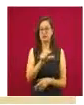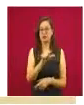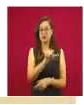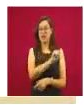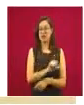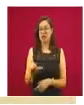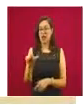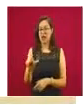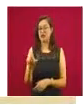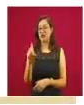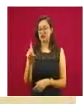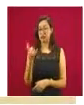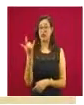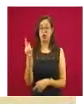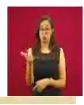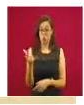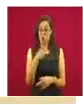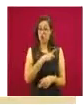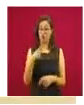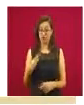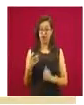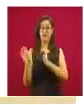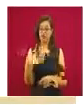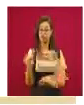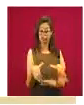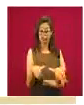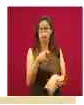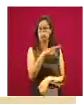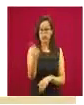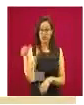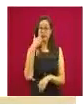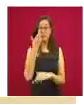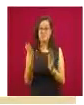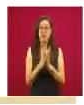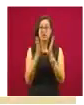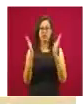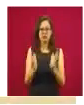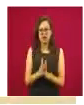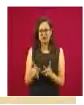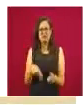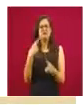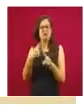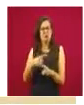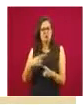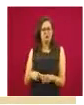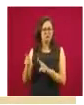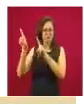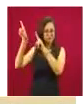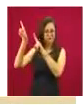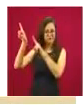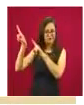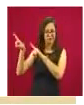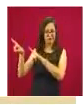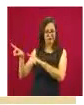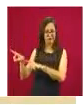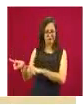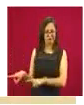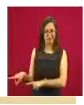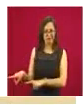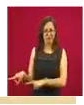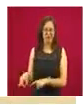les recordamos a toda la gente que quiera participar, que quienes pueden participar, pues todos los trabajadores que están en activo, que tengan más